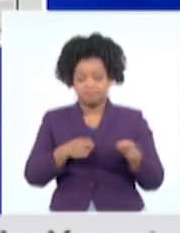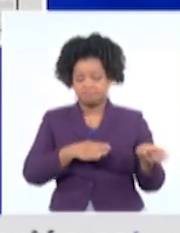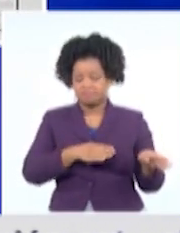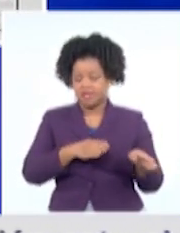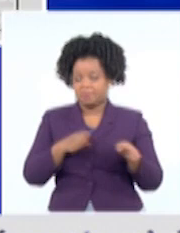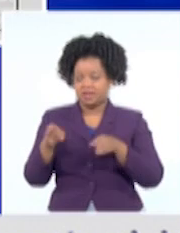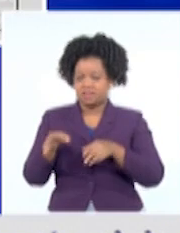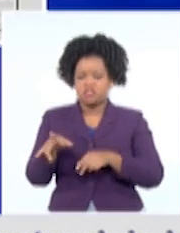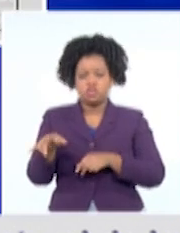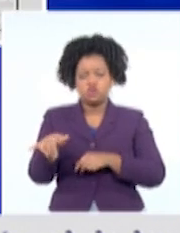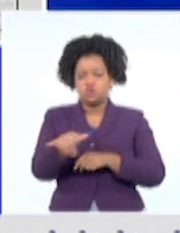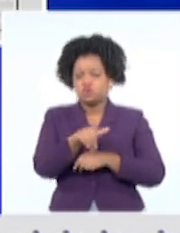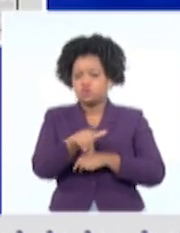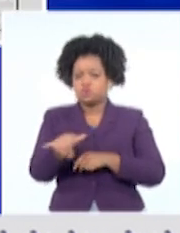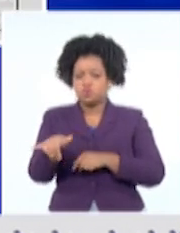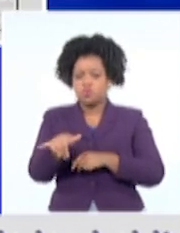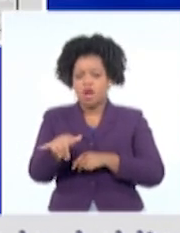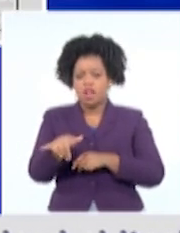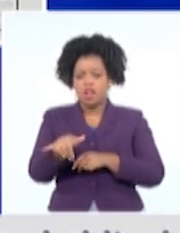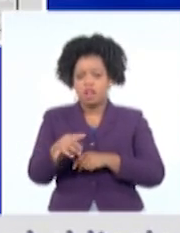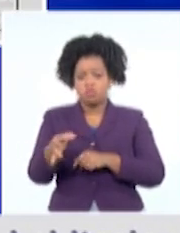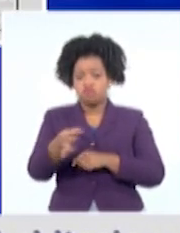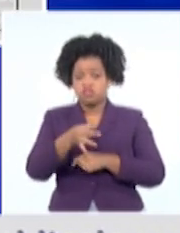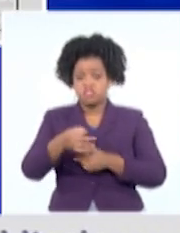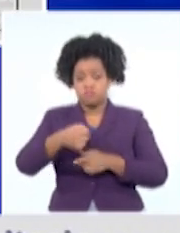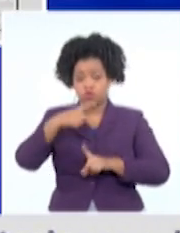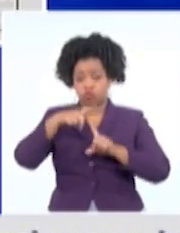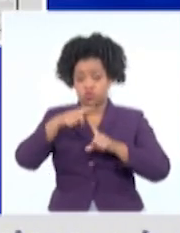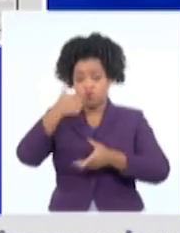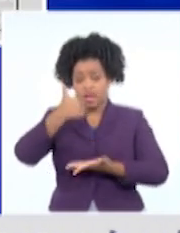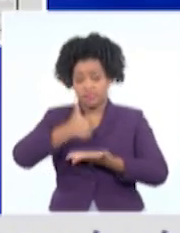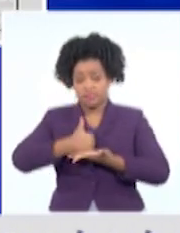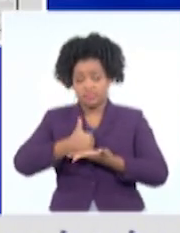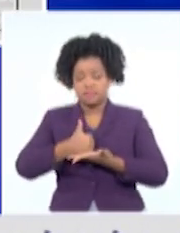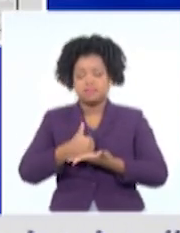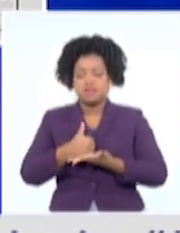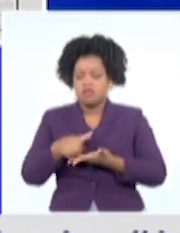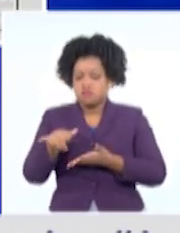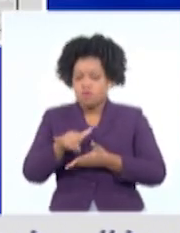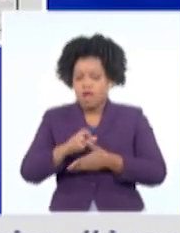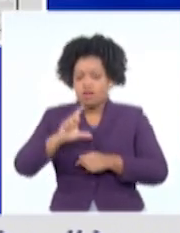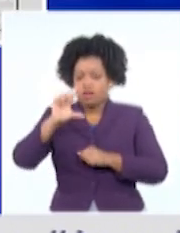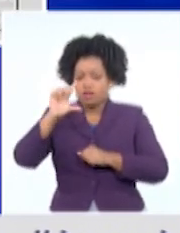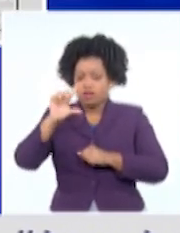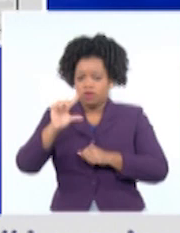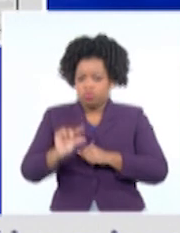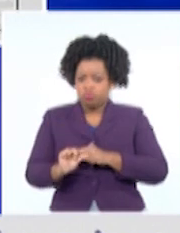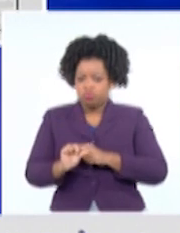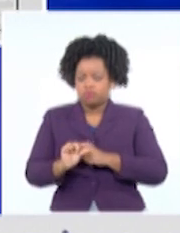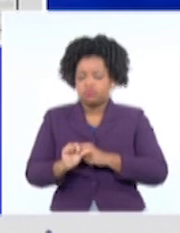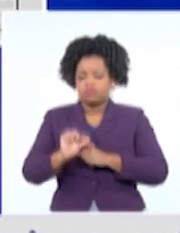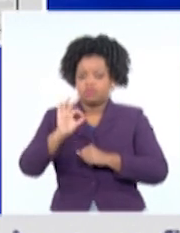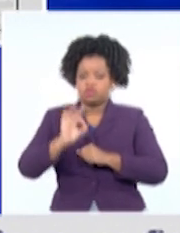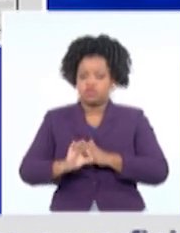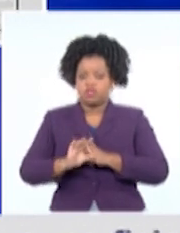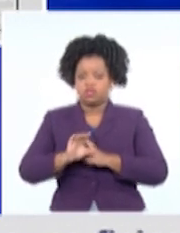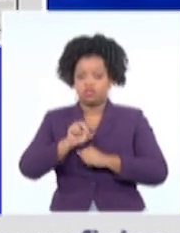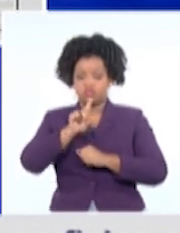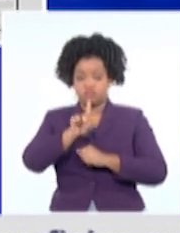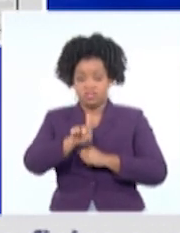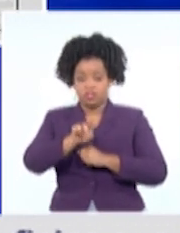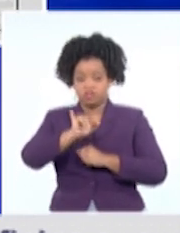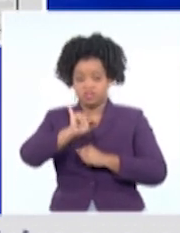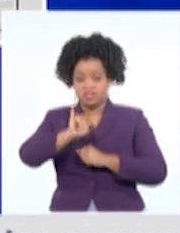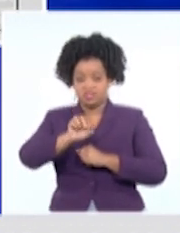mismo, el municipio cabecera de Las Tunas, con la más baja de este territorio, de 160.